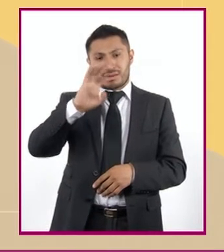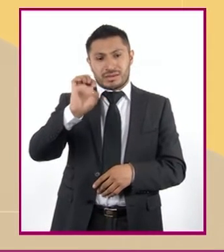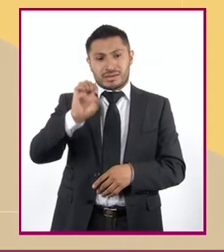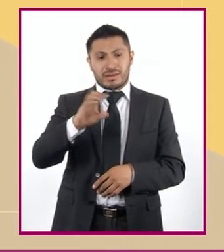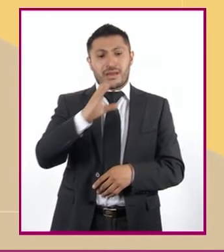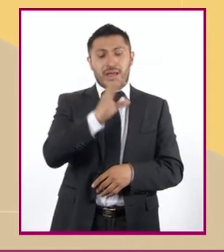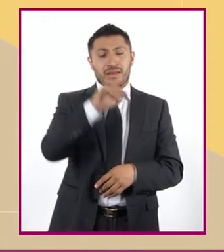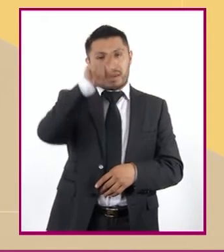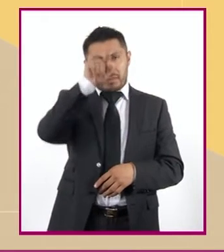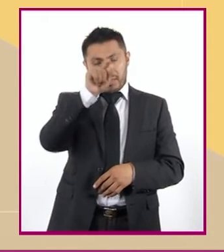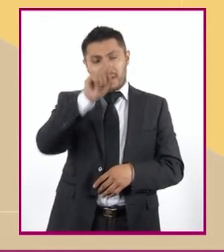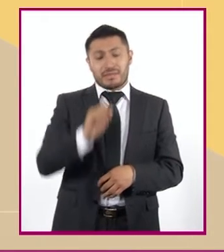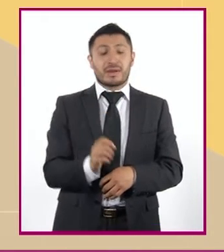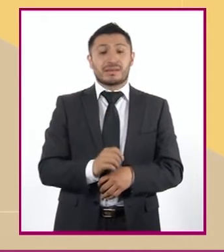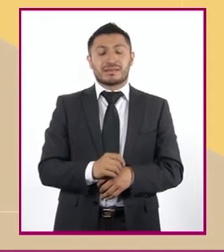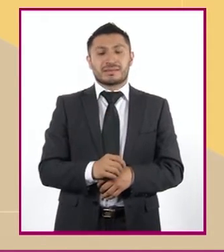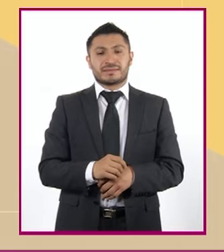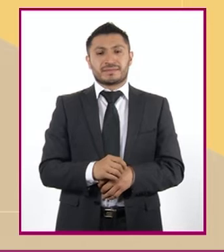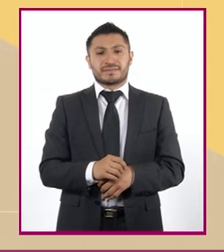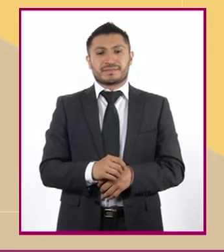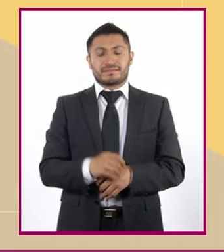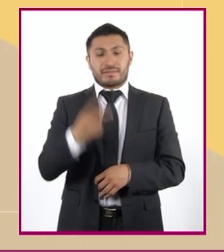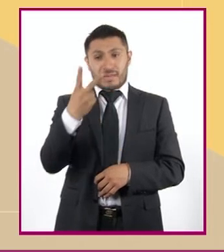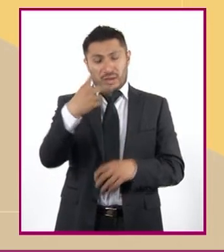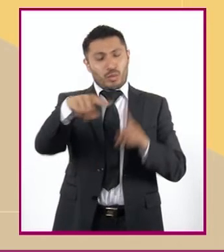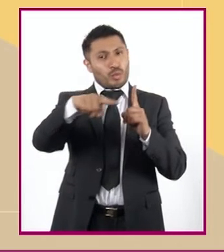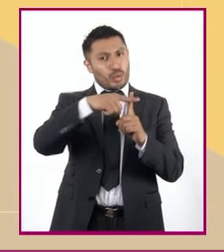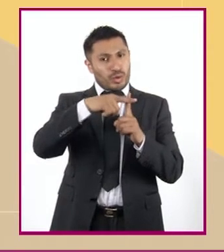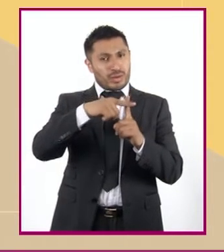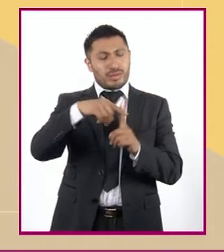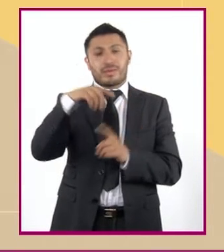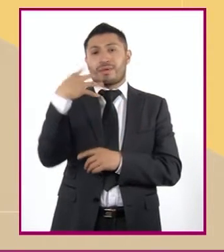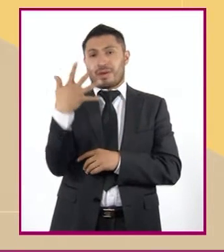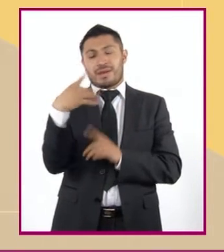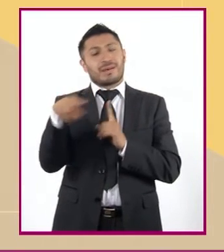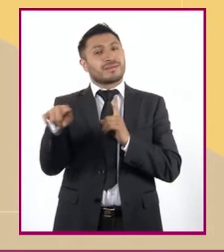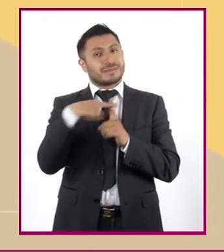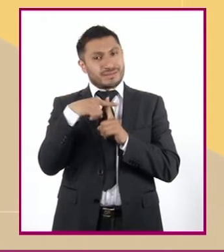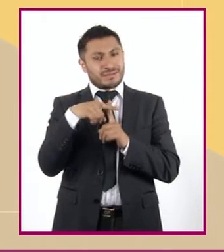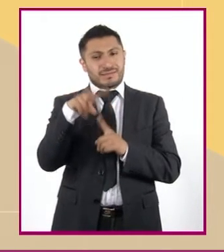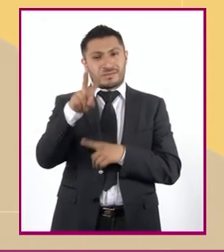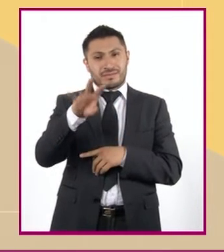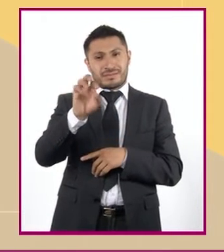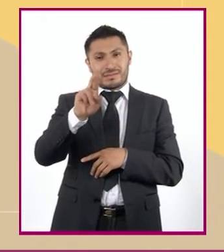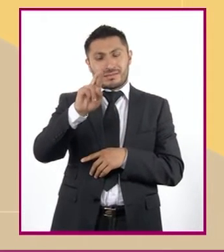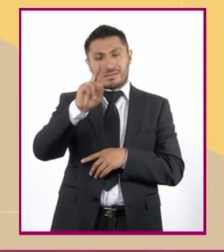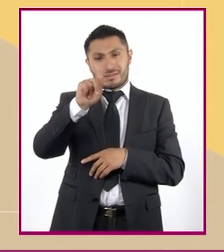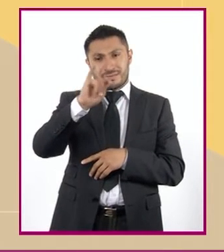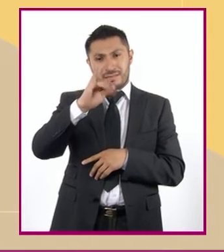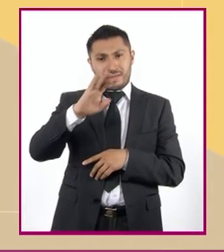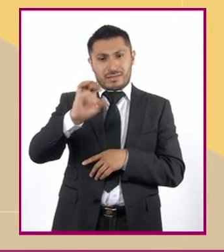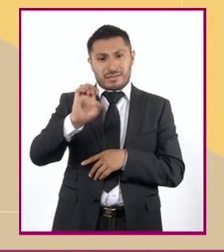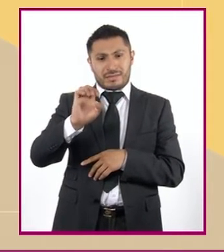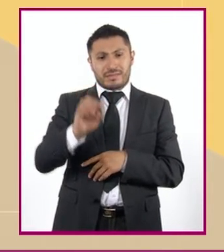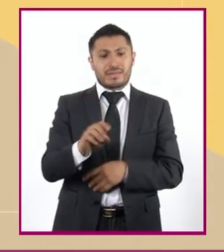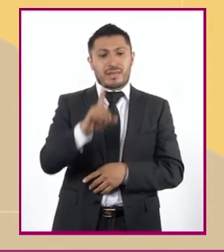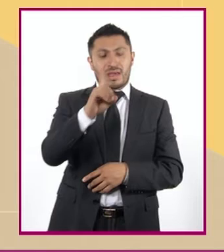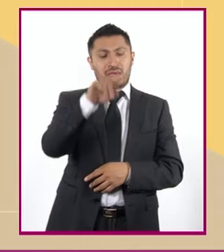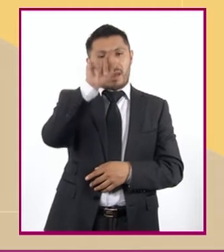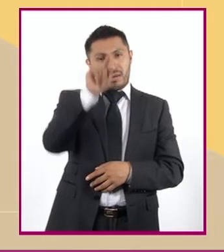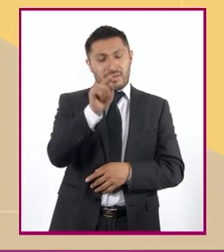vértice C', las coordenadas son 2 positivo y 5 positivo. Para el vértice